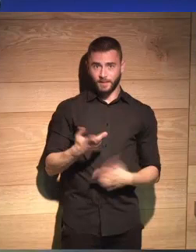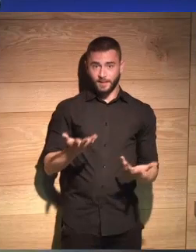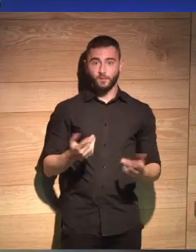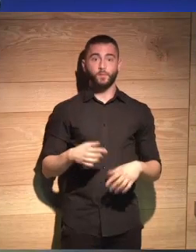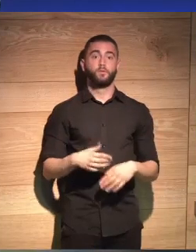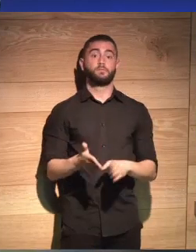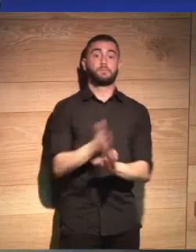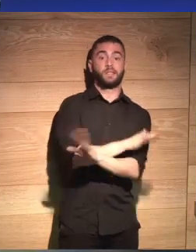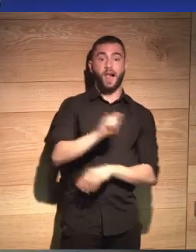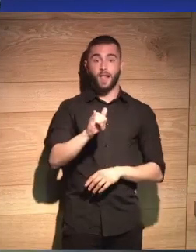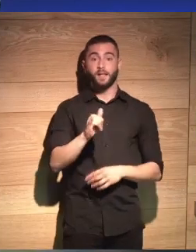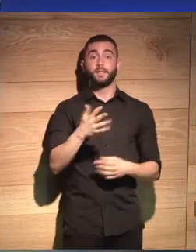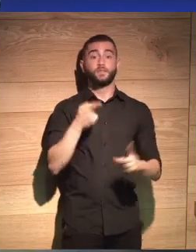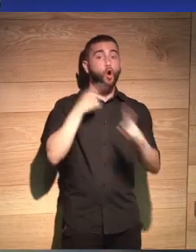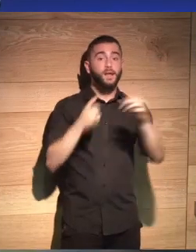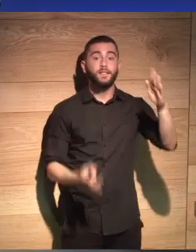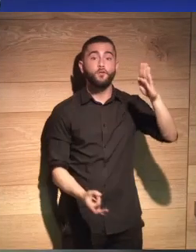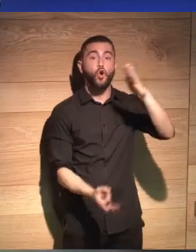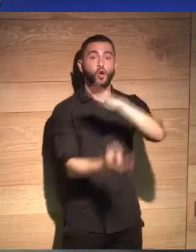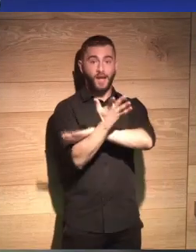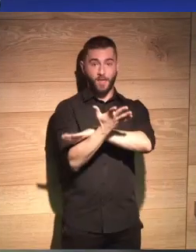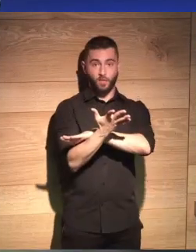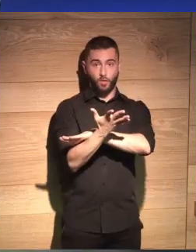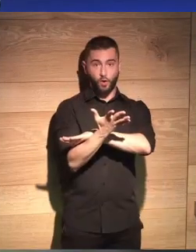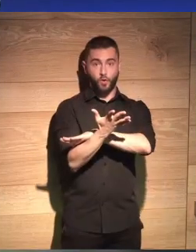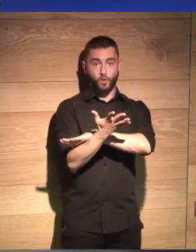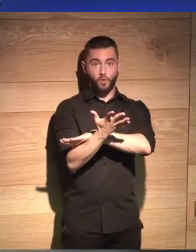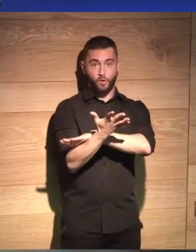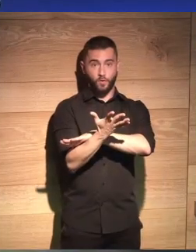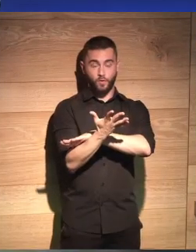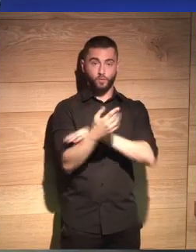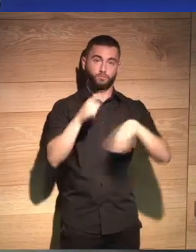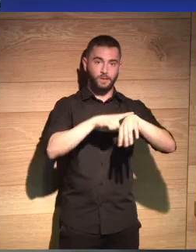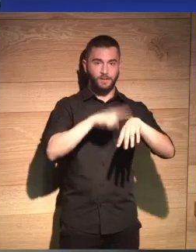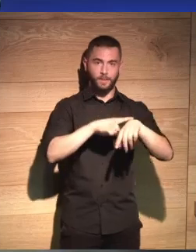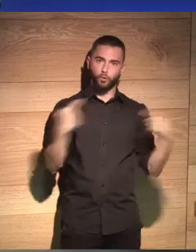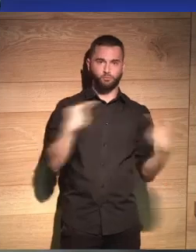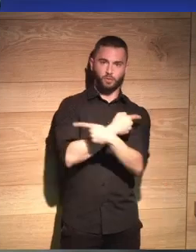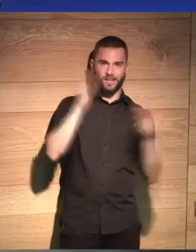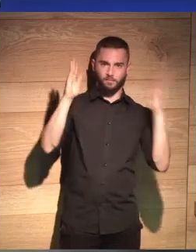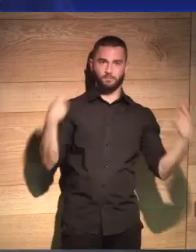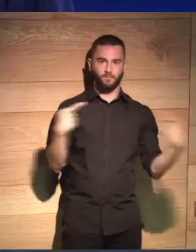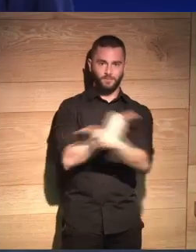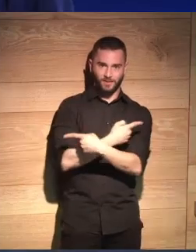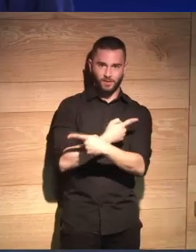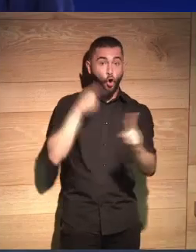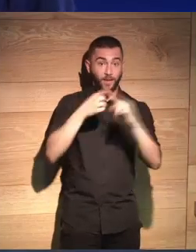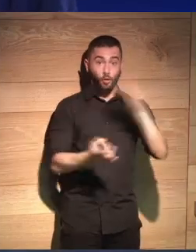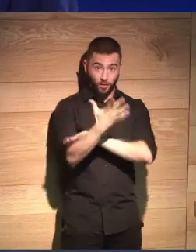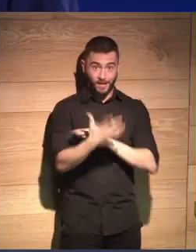condición para la creación. Son tiempos un tanto contradictorios para el hecho de